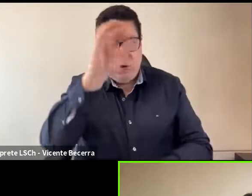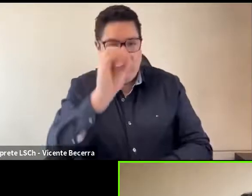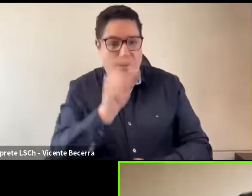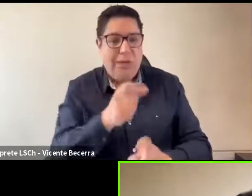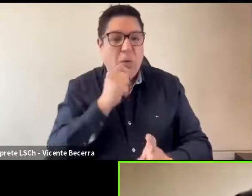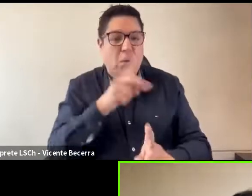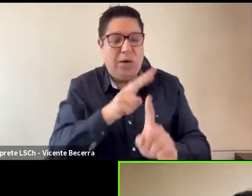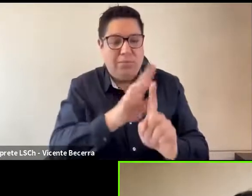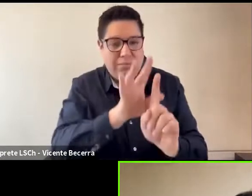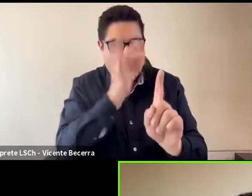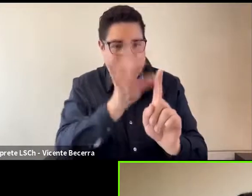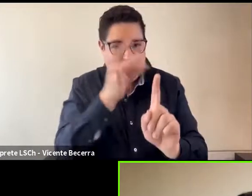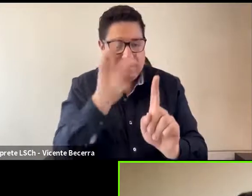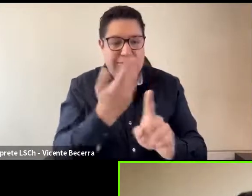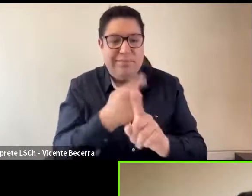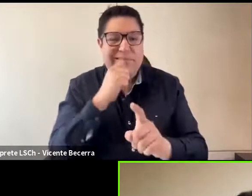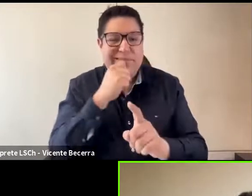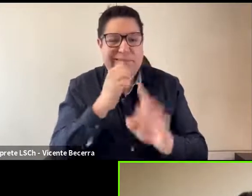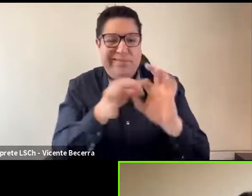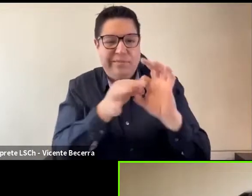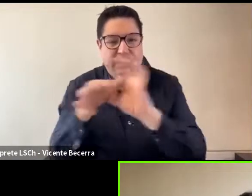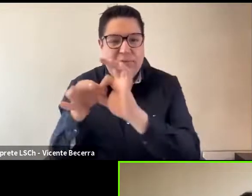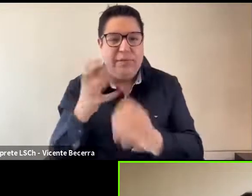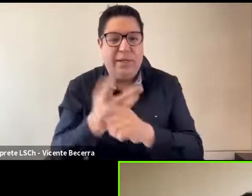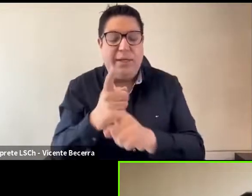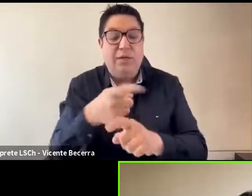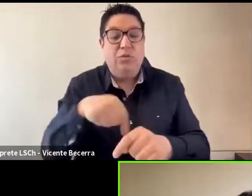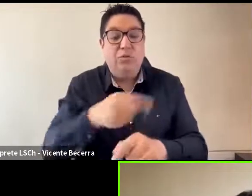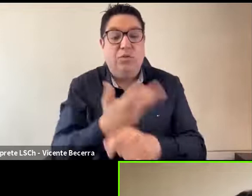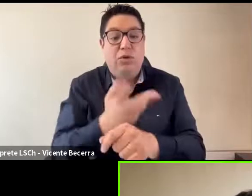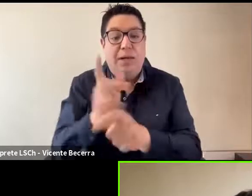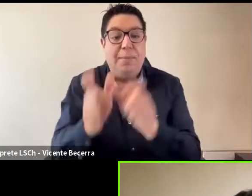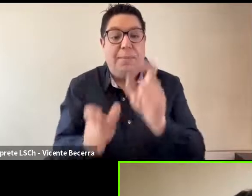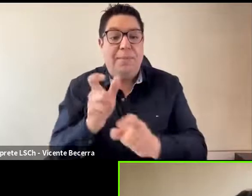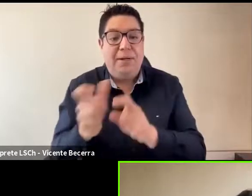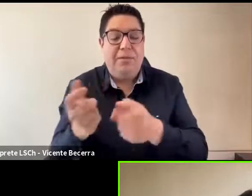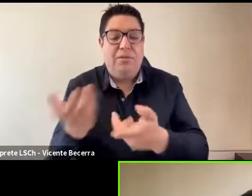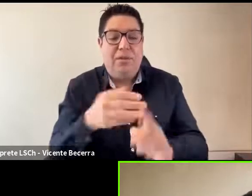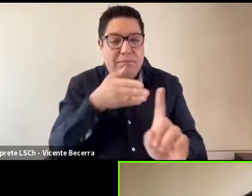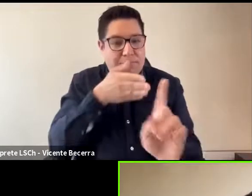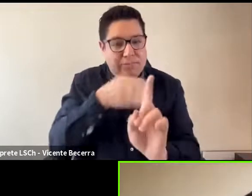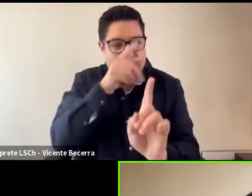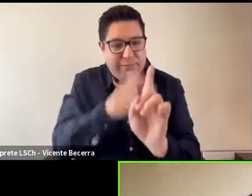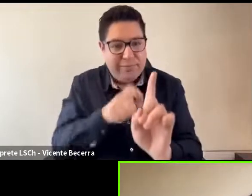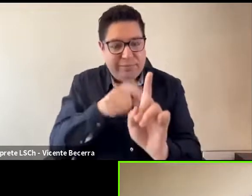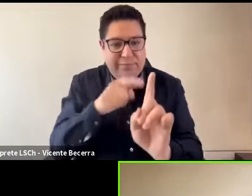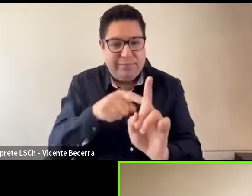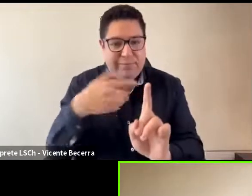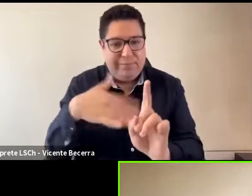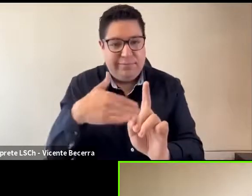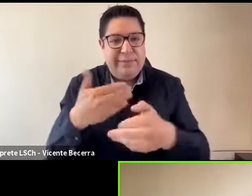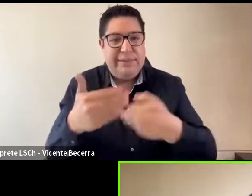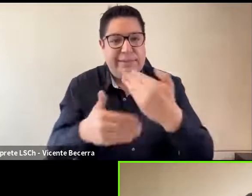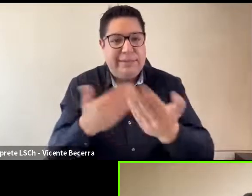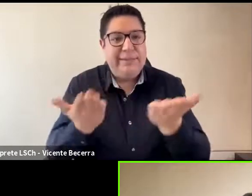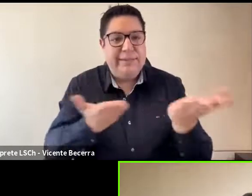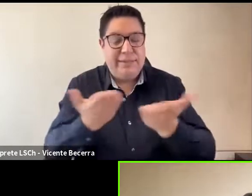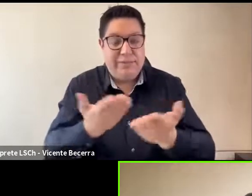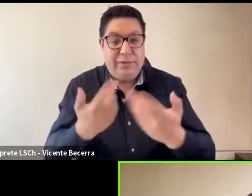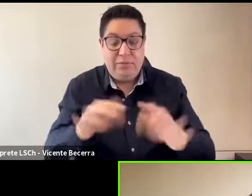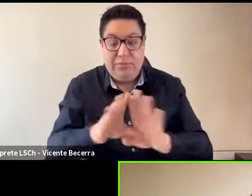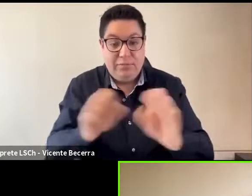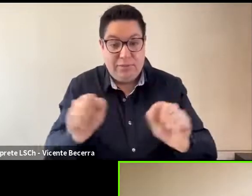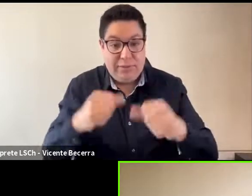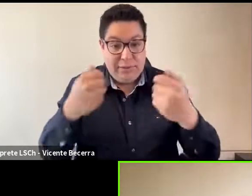qué nos referimos cuando decimos que tenemos que poner a las personas en el centro de la transformación del servicio público comparto ahora mi